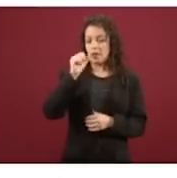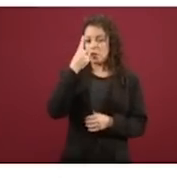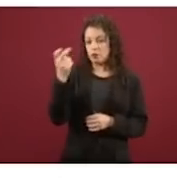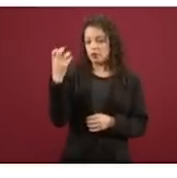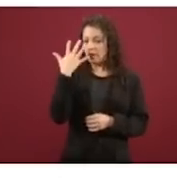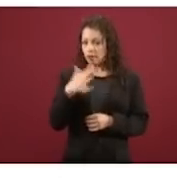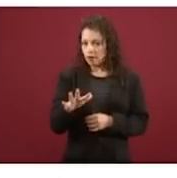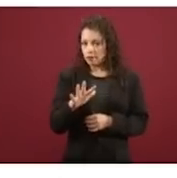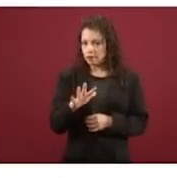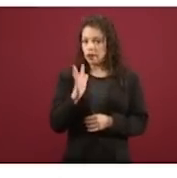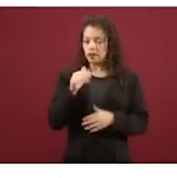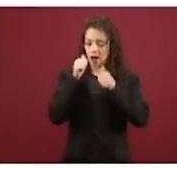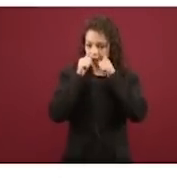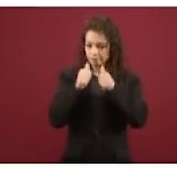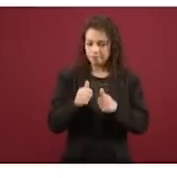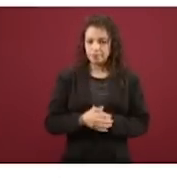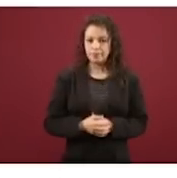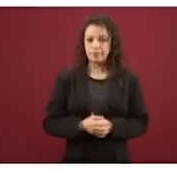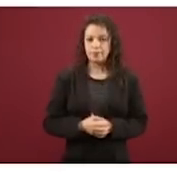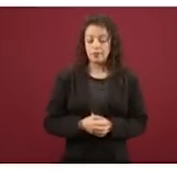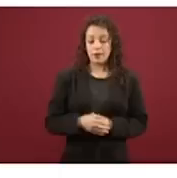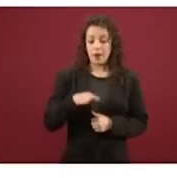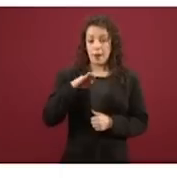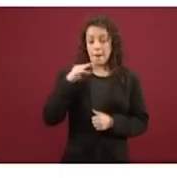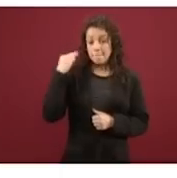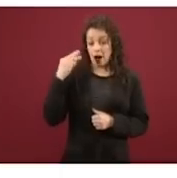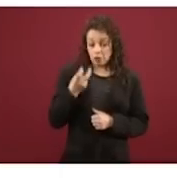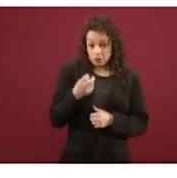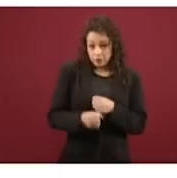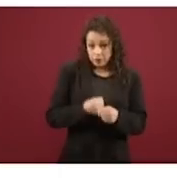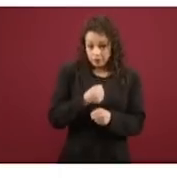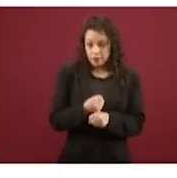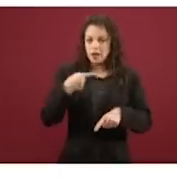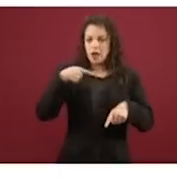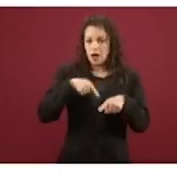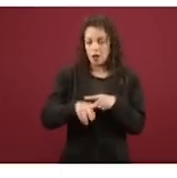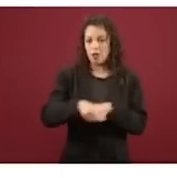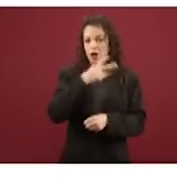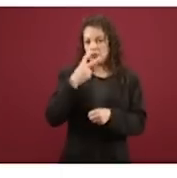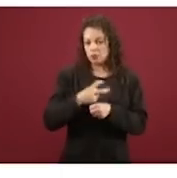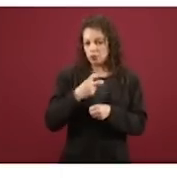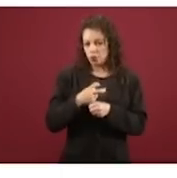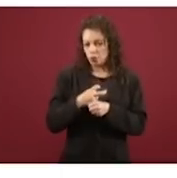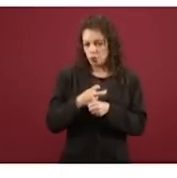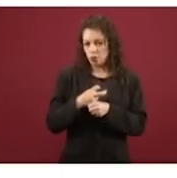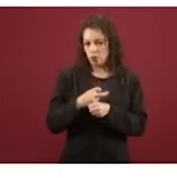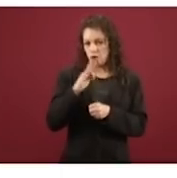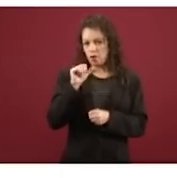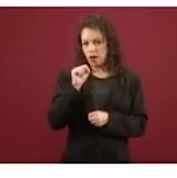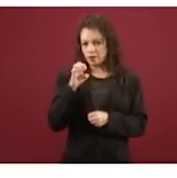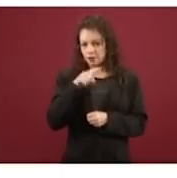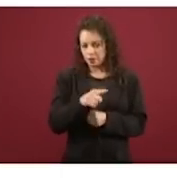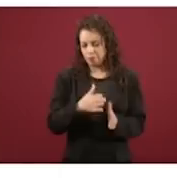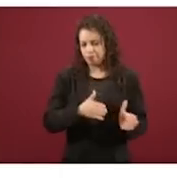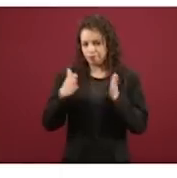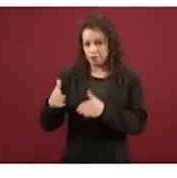26.210. Y a partir de marzo de este año se iniciará una segunda fase para lograr